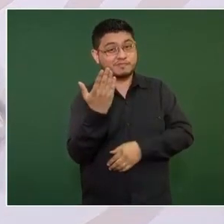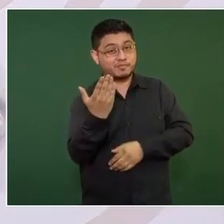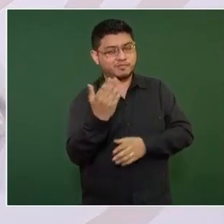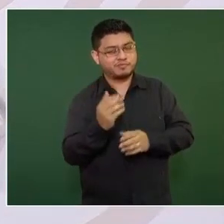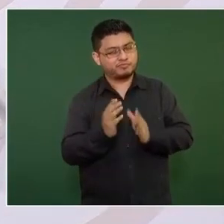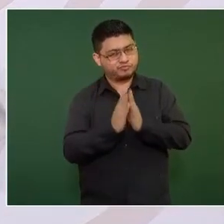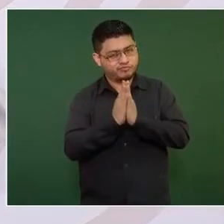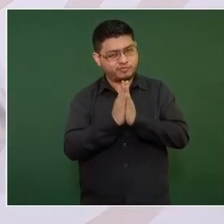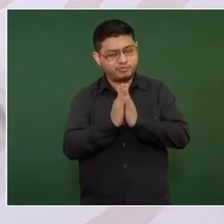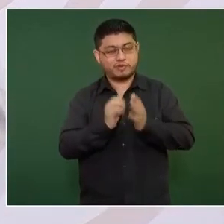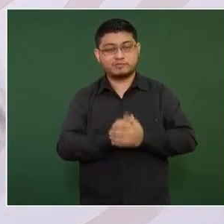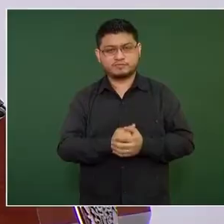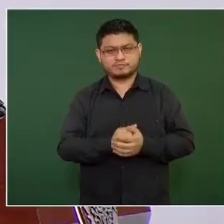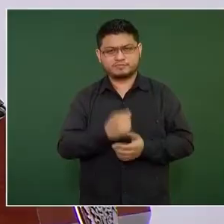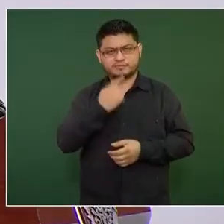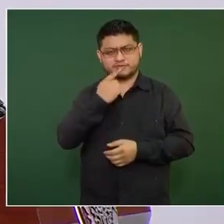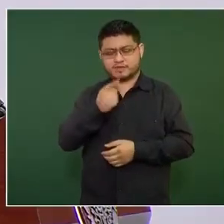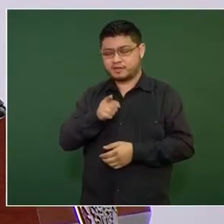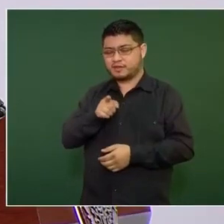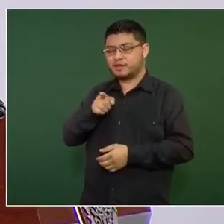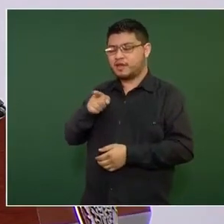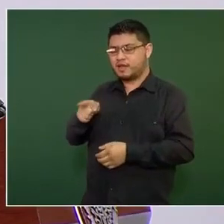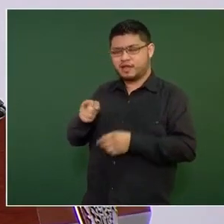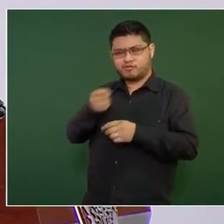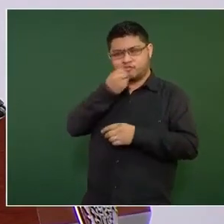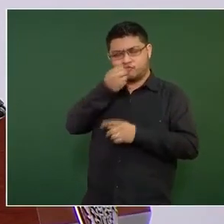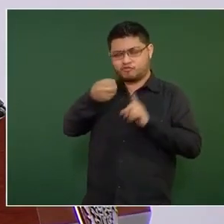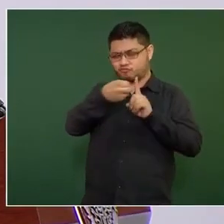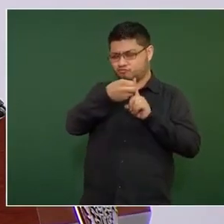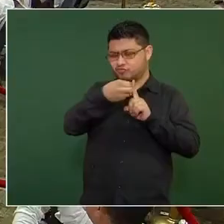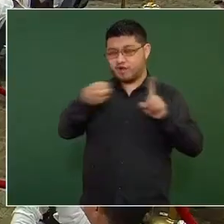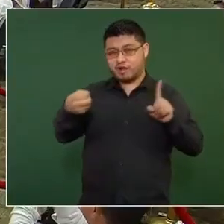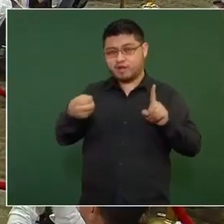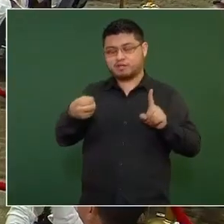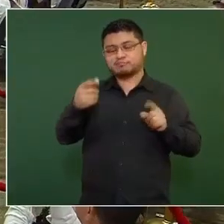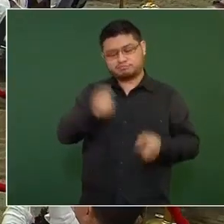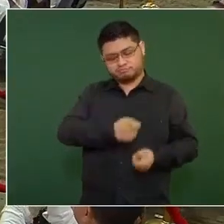dice: toma tu champotón.